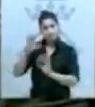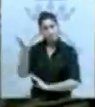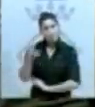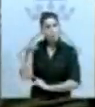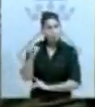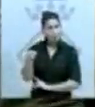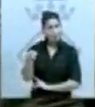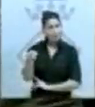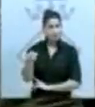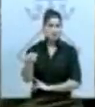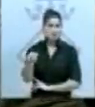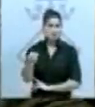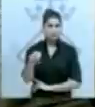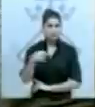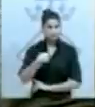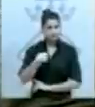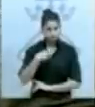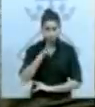motivo por el que nosotros